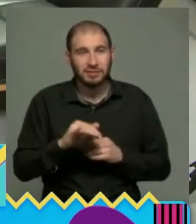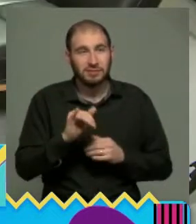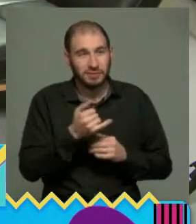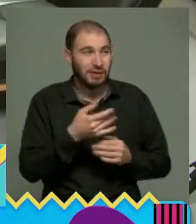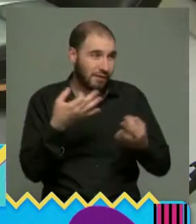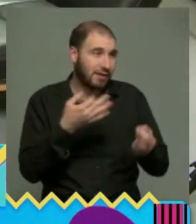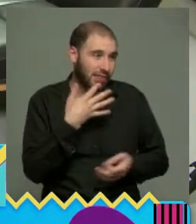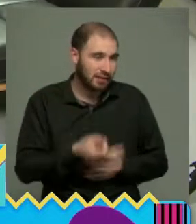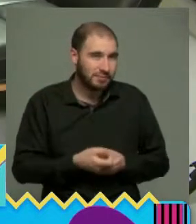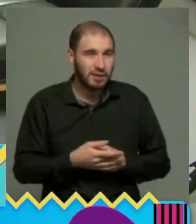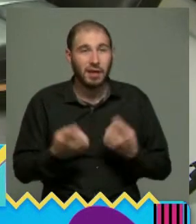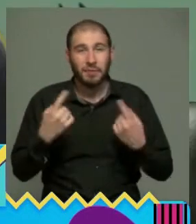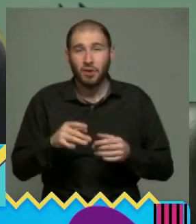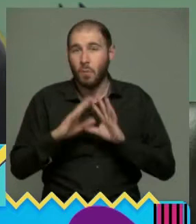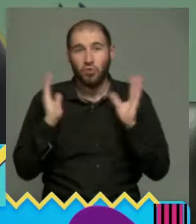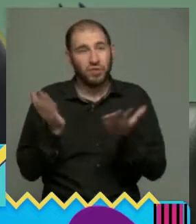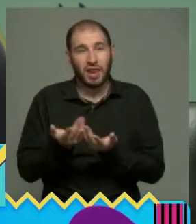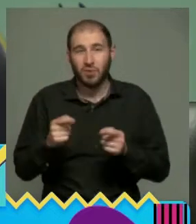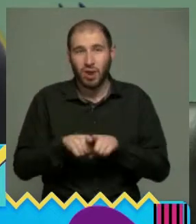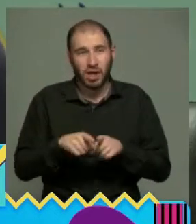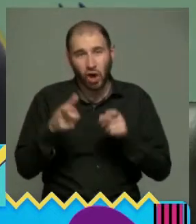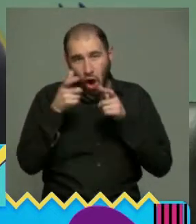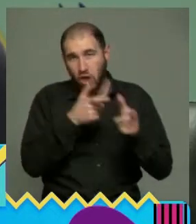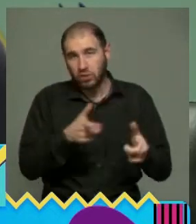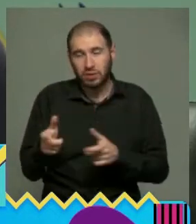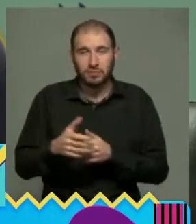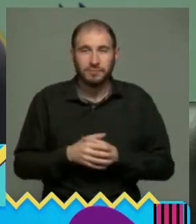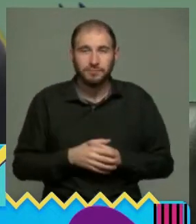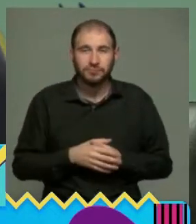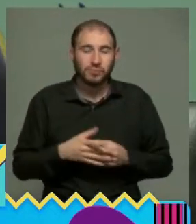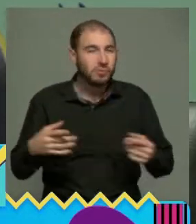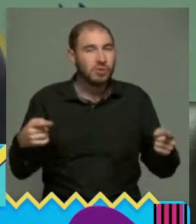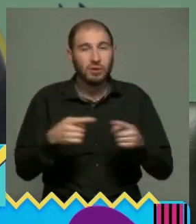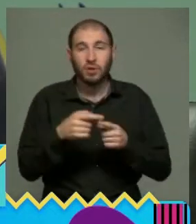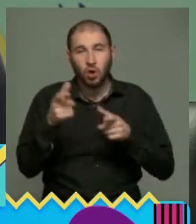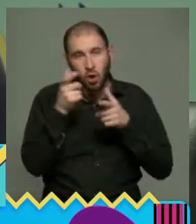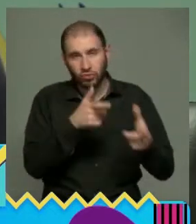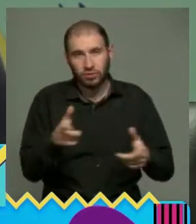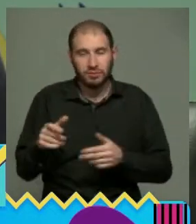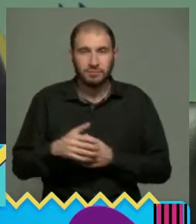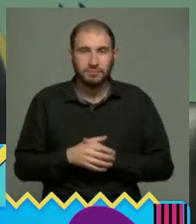parece, Sí. Pero así funciona en el mundo, ¿eh? Es el control, la objetividad del control,